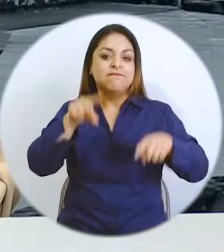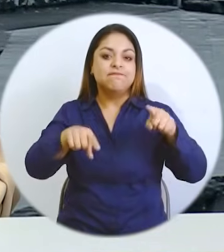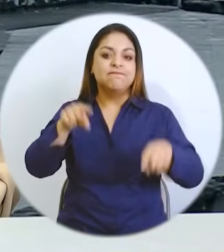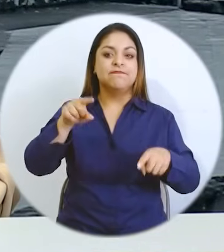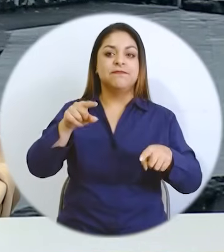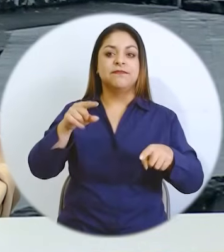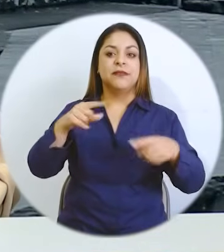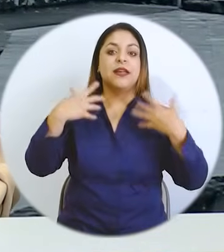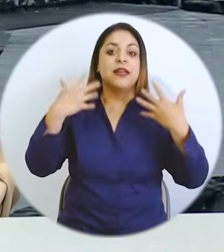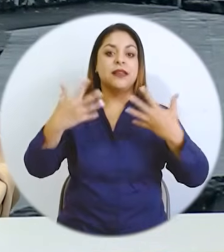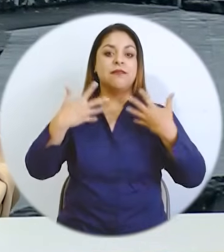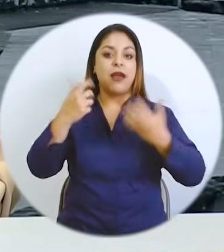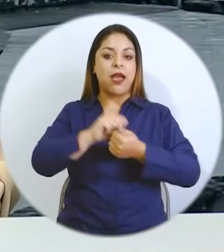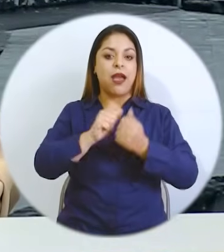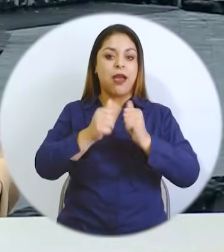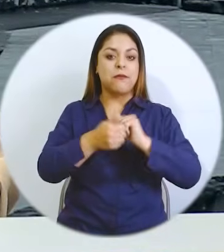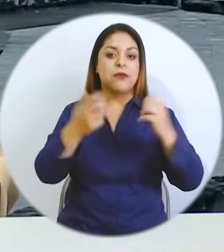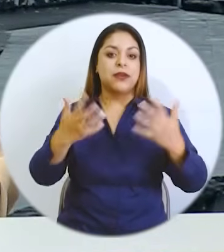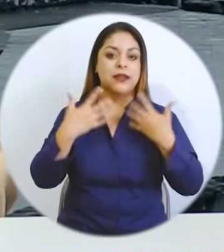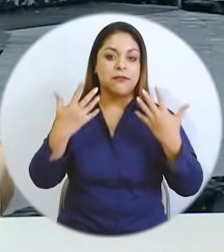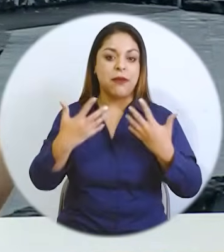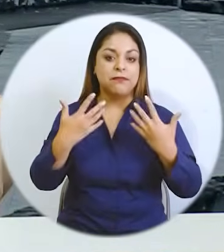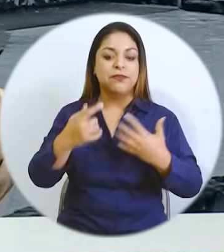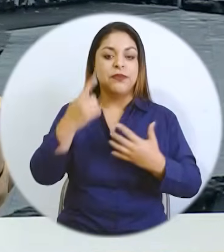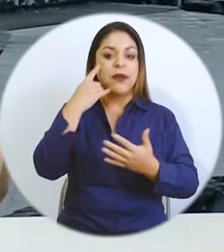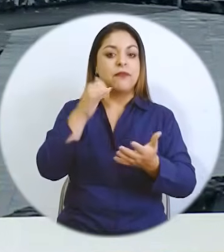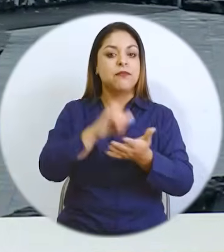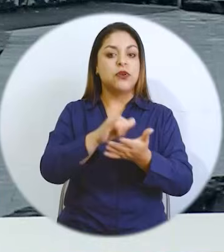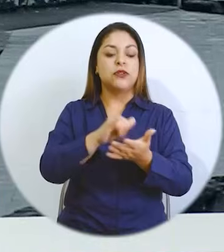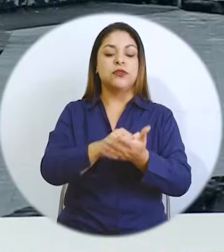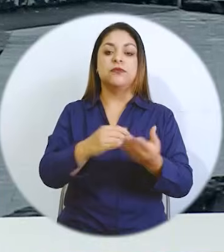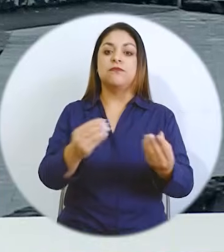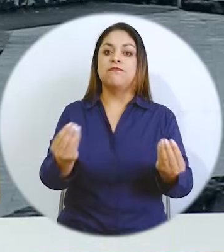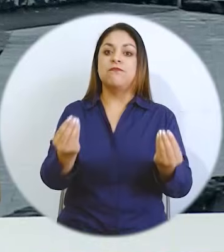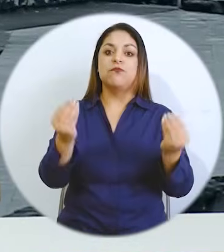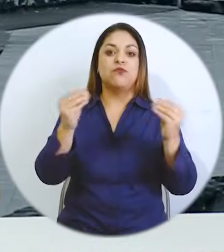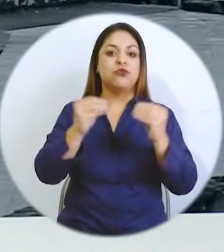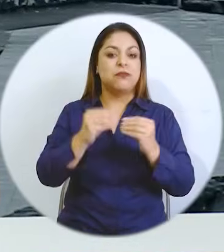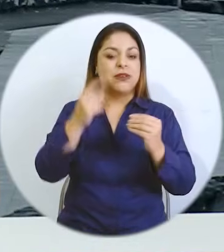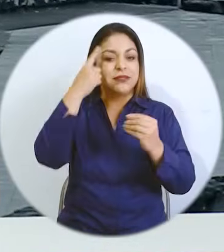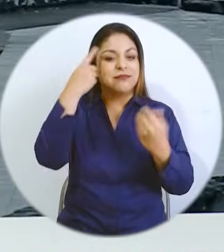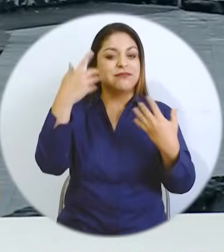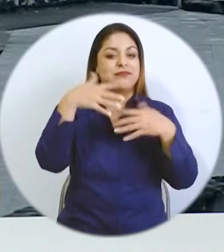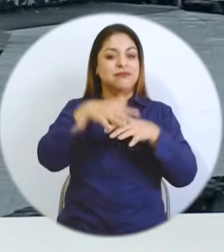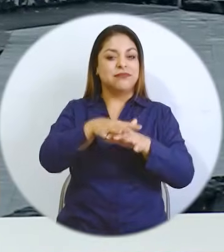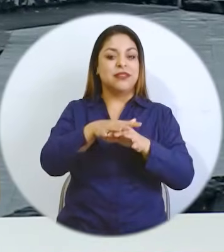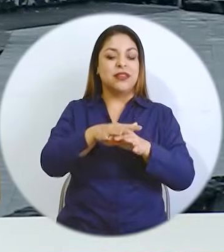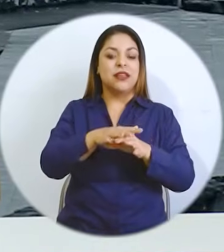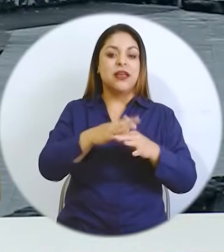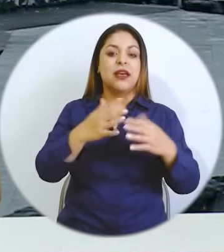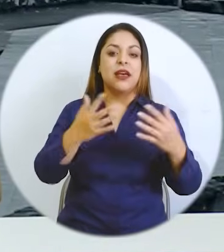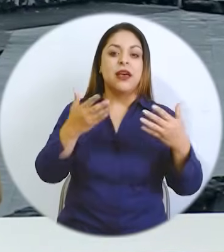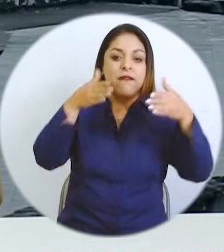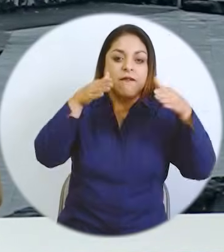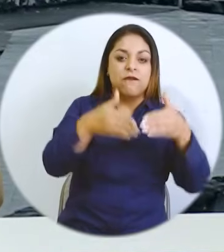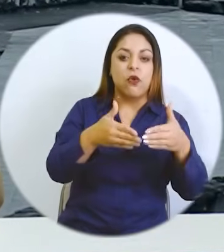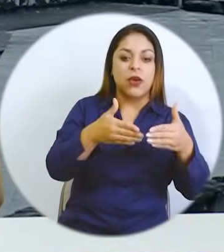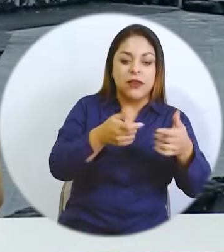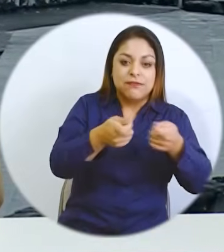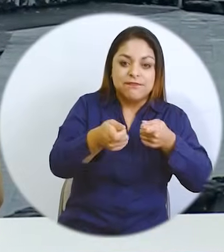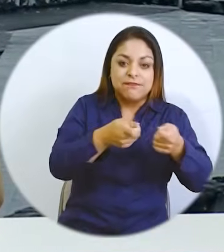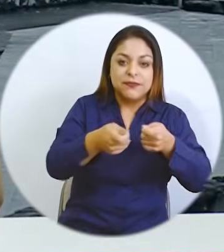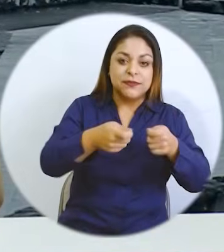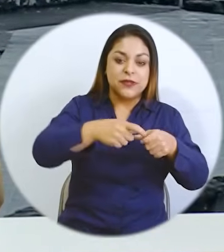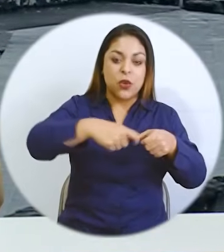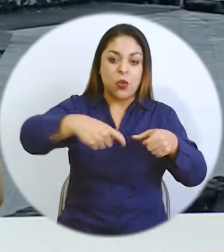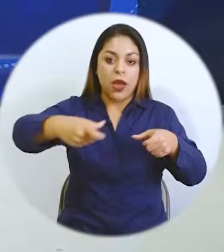cambio climático. Así es que hay que hacer un enfoque mucho más integral, un enfoque en donde la gestión de cuencas viene a jugar un papel